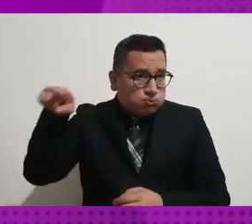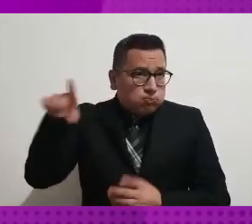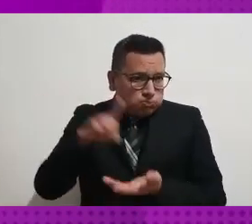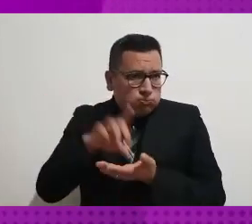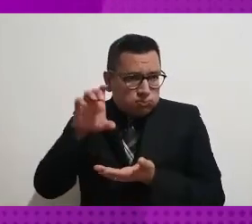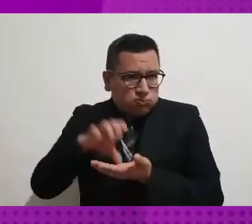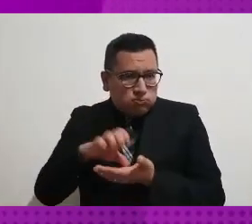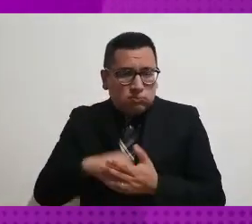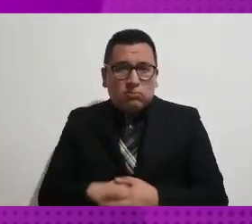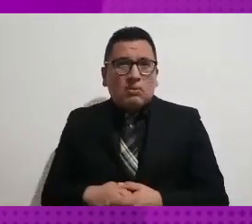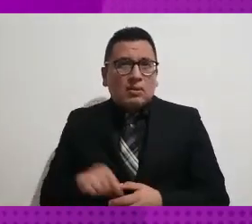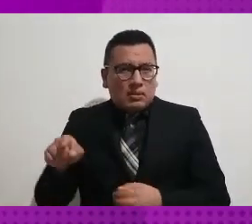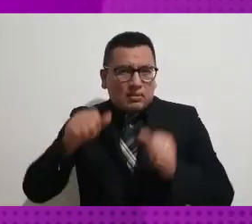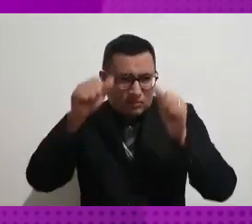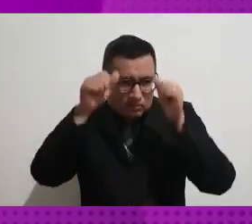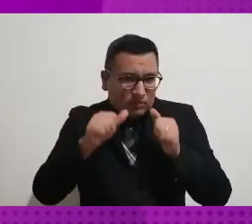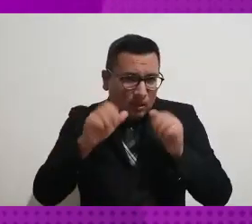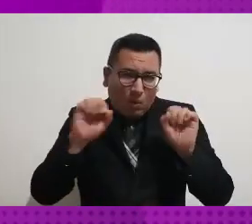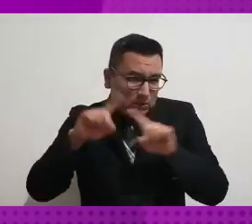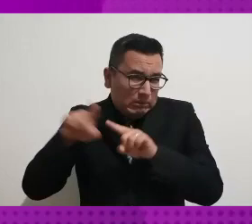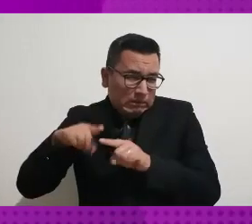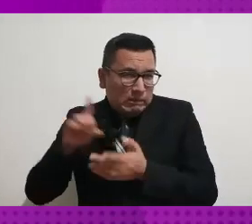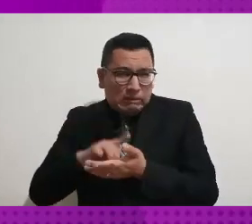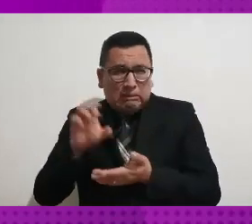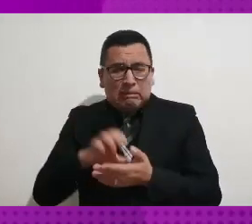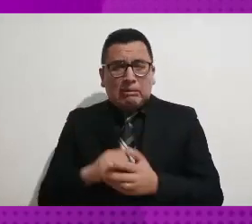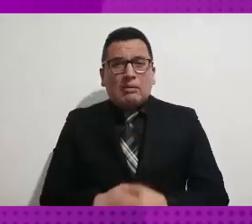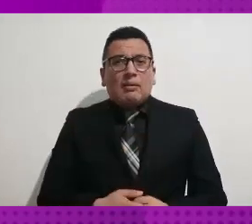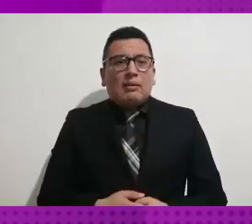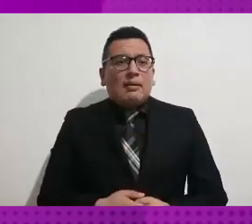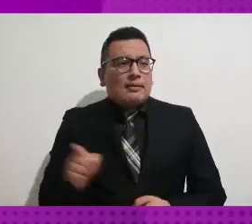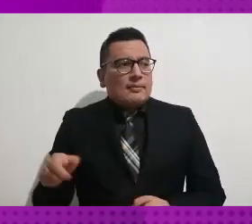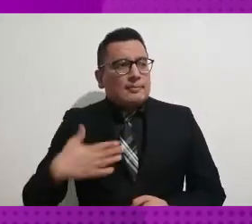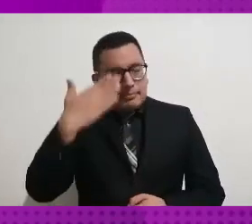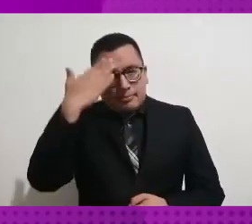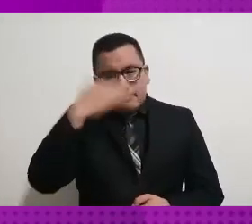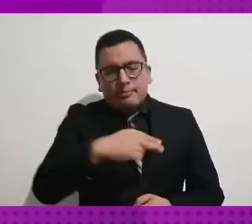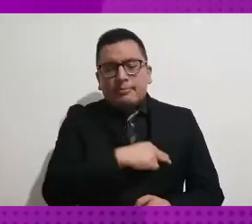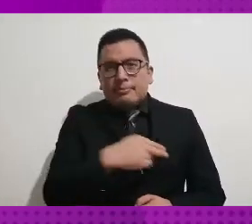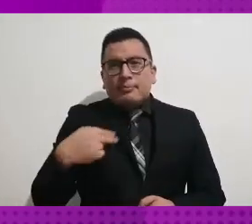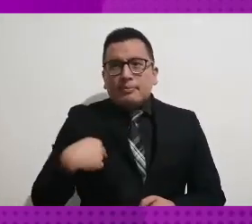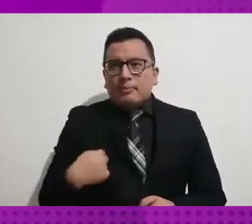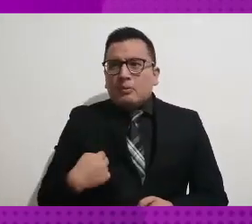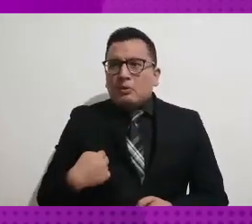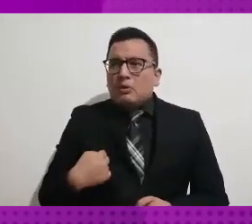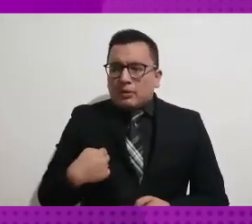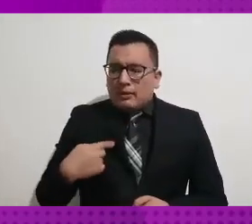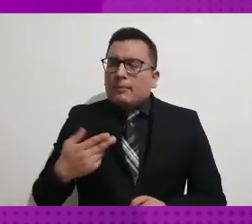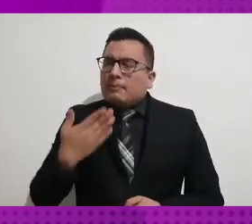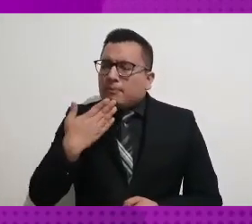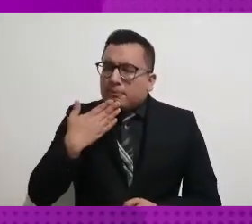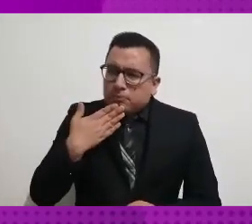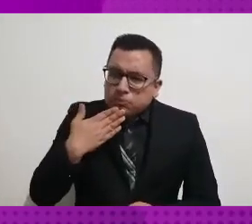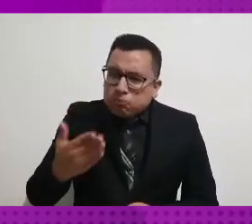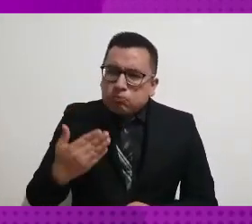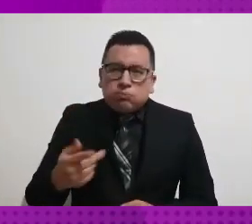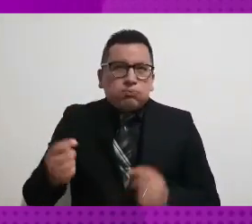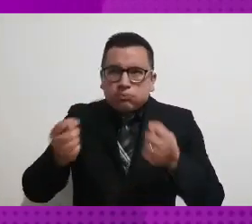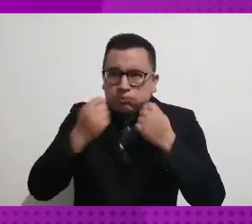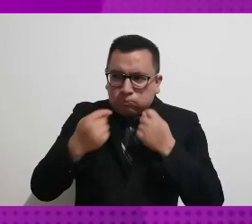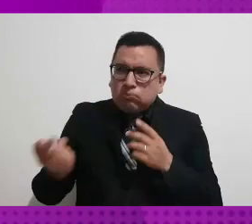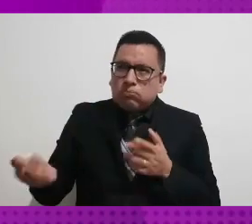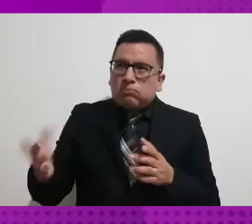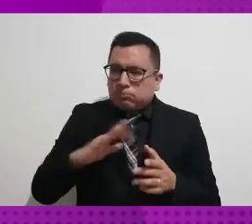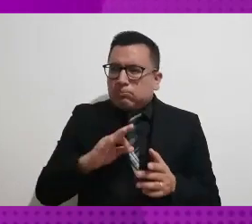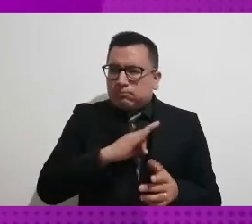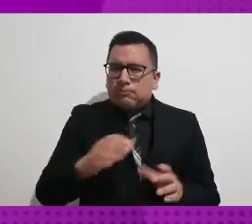discapacidad visual o etcétera, en general, estamos preparados para recibirte en las elecciones de unas,